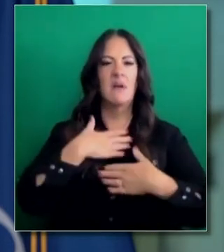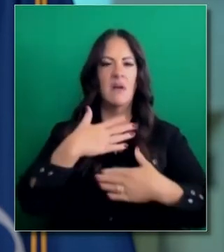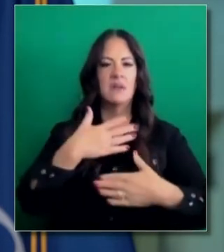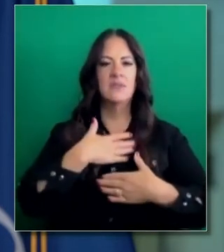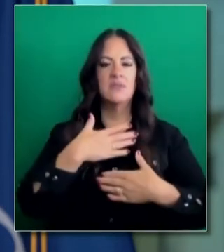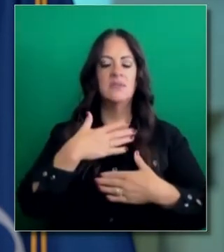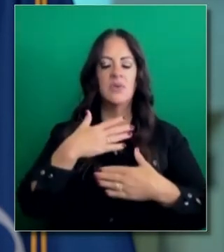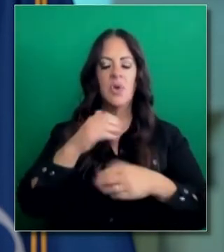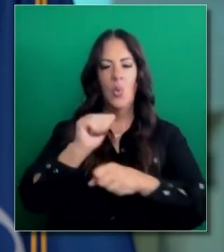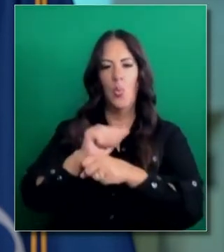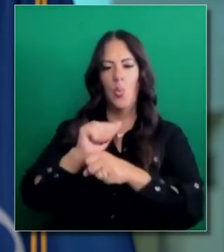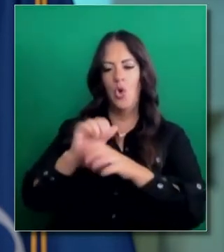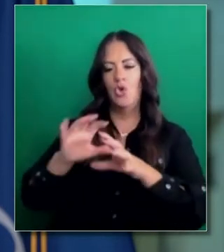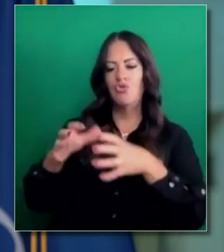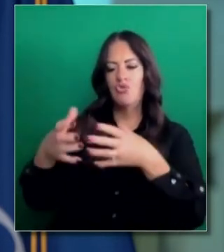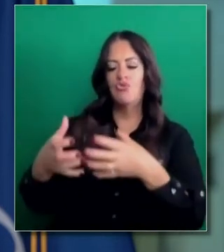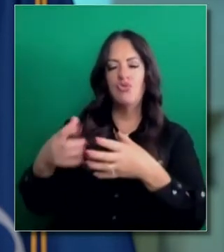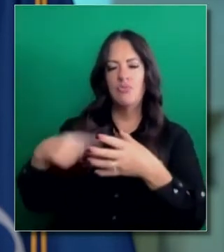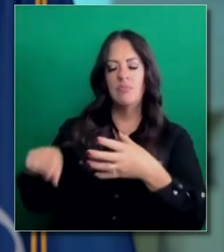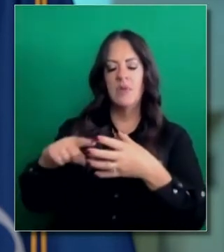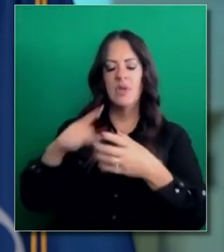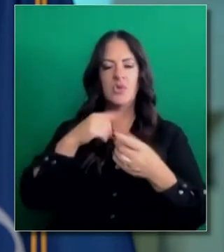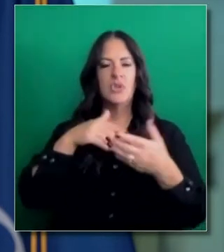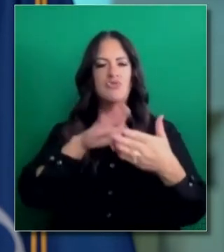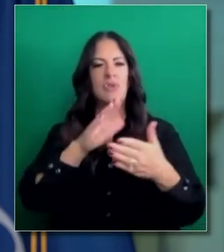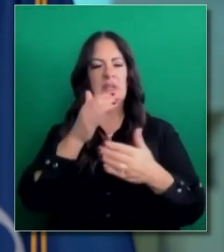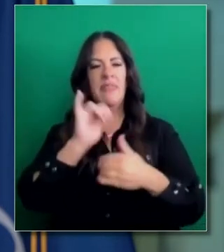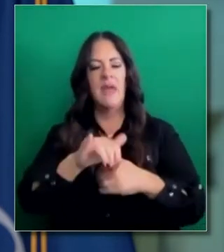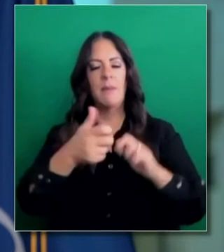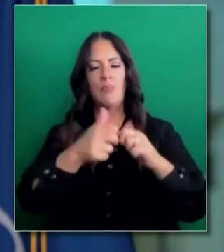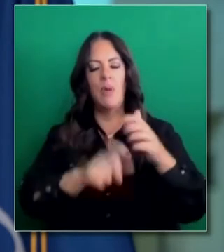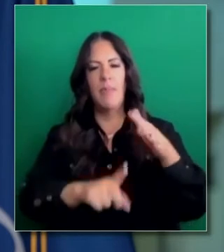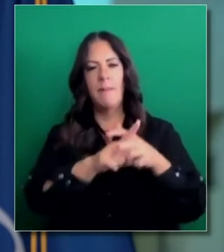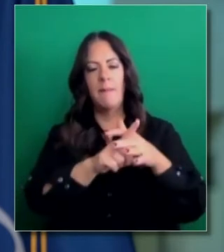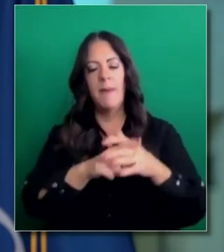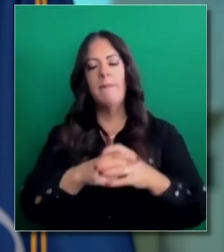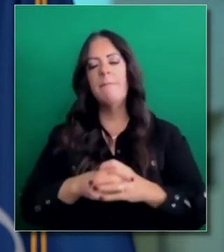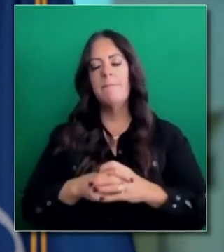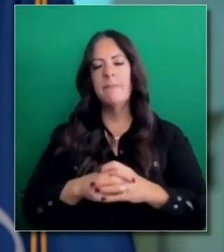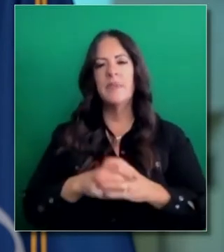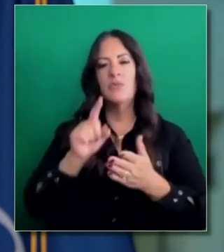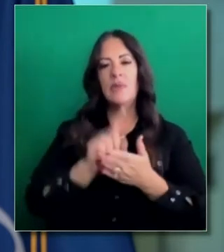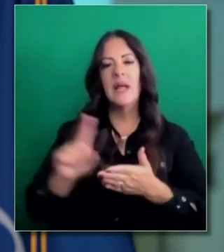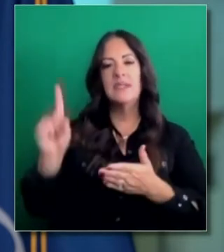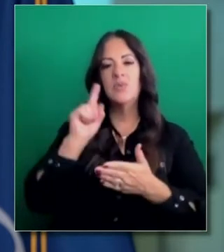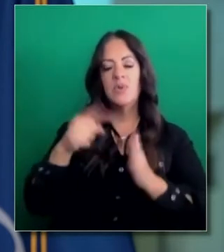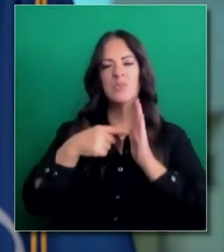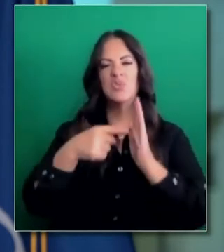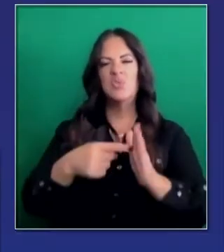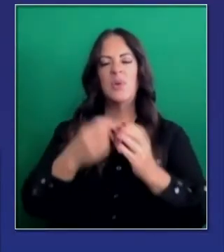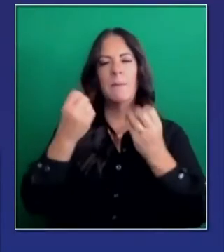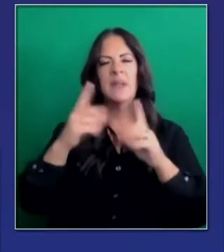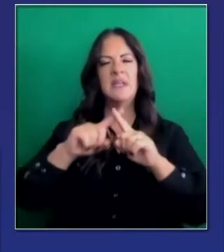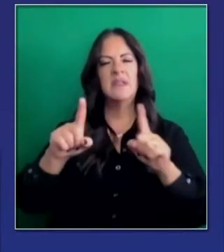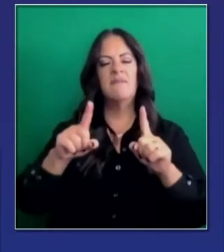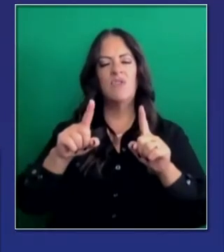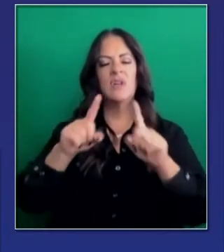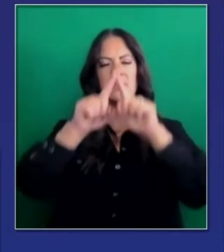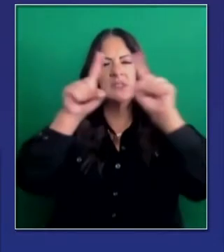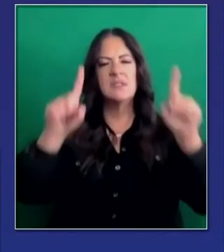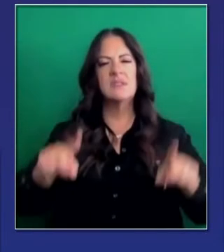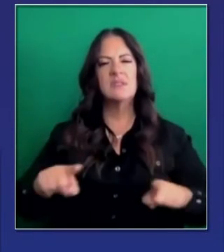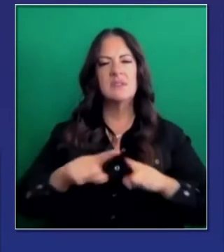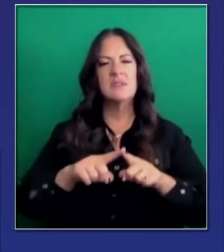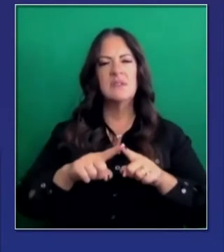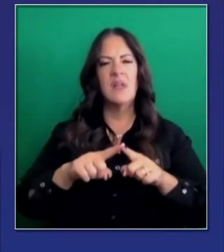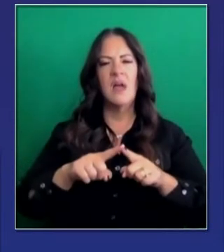asunto de la demanda y la semana pasada hemos publicado unas cuantas transmisiones en cuanto a las mejorías